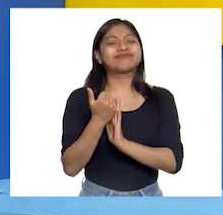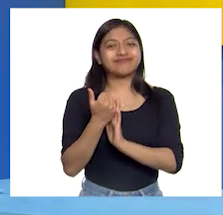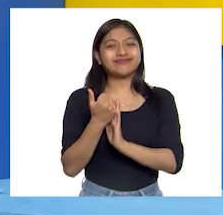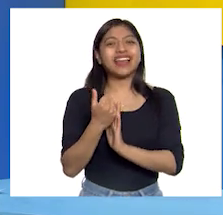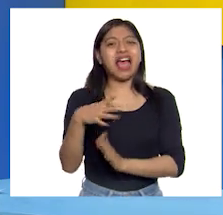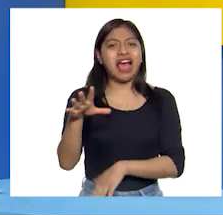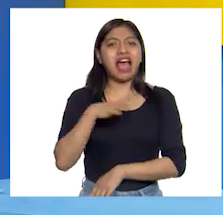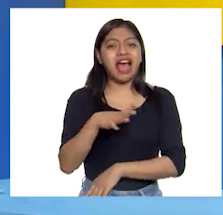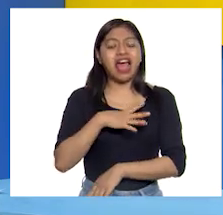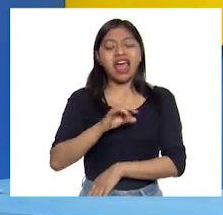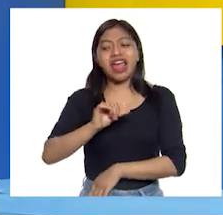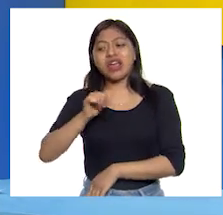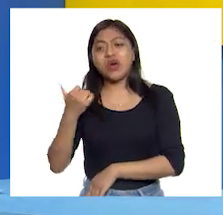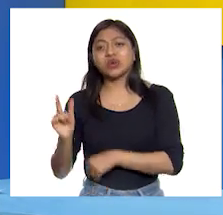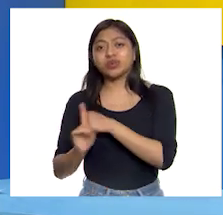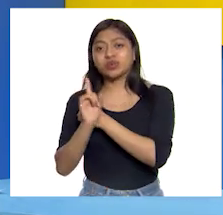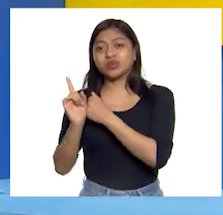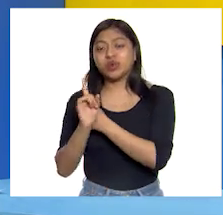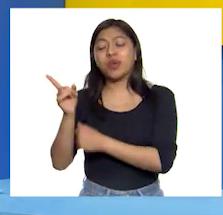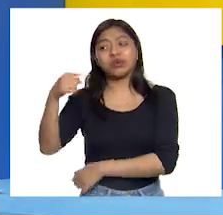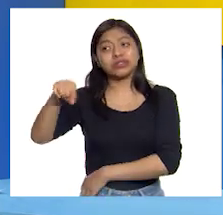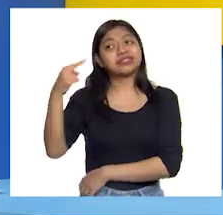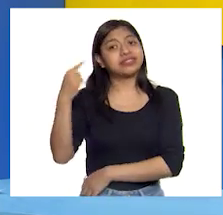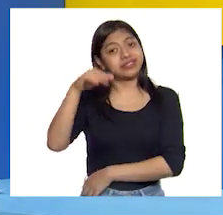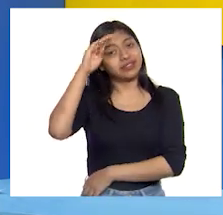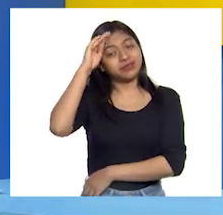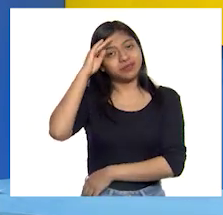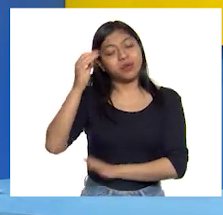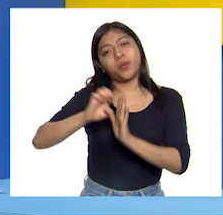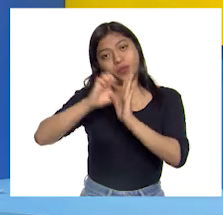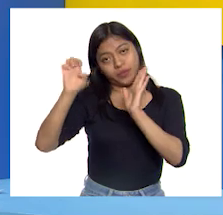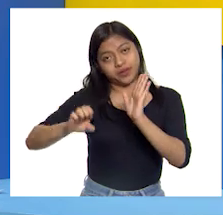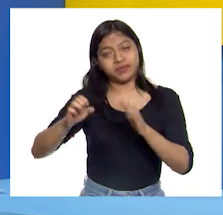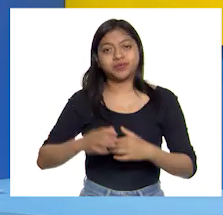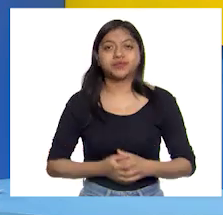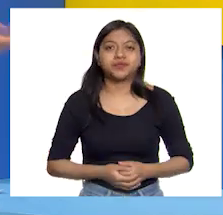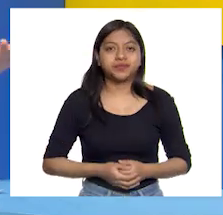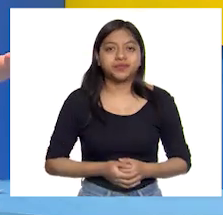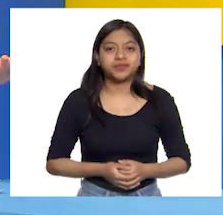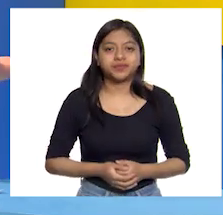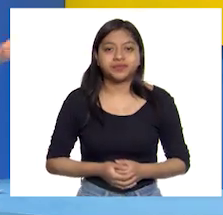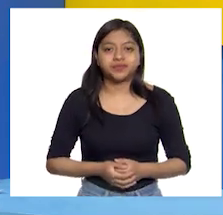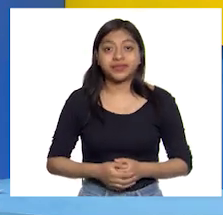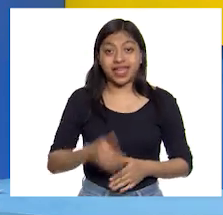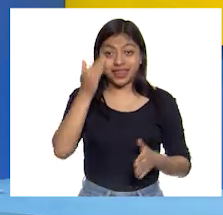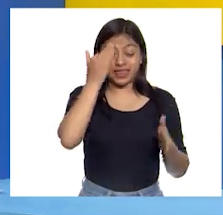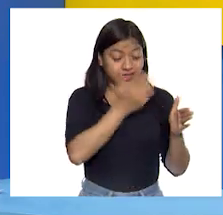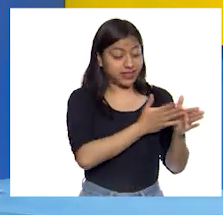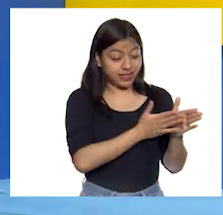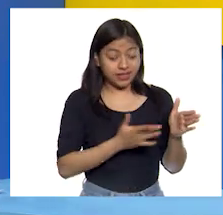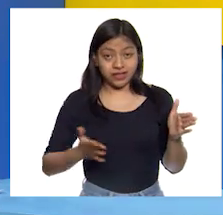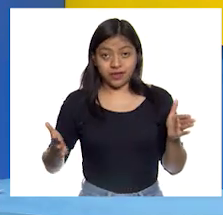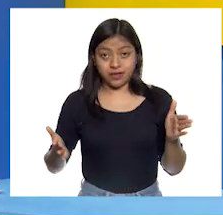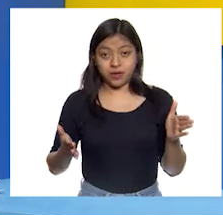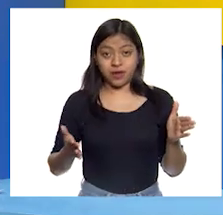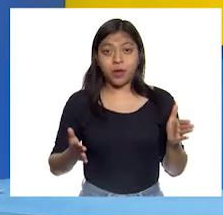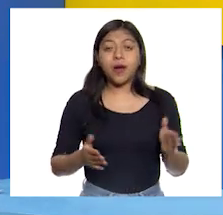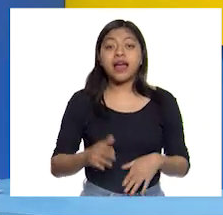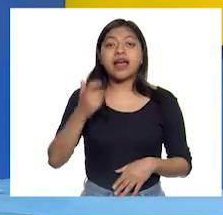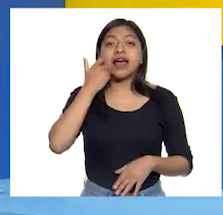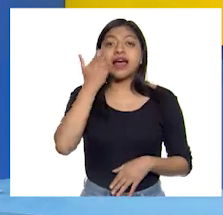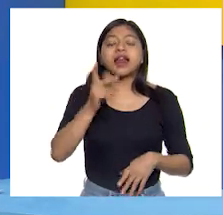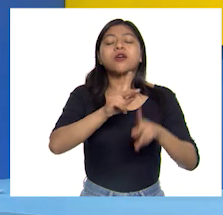tierras se estaba resolviendo con el reparto agrario. Todo pinta muy bien, por lo menos en esta época para México. Pues